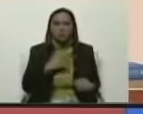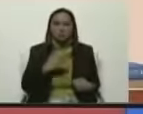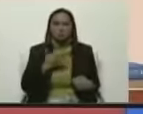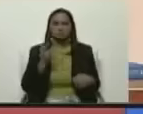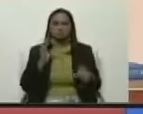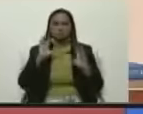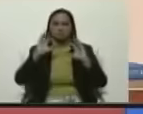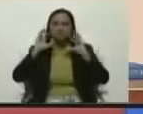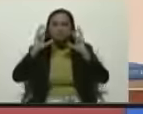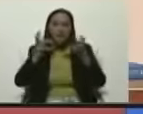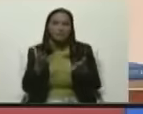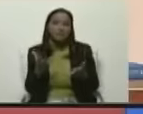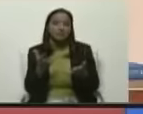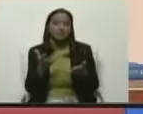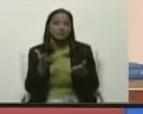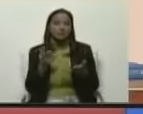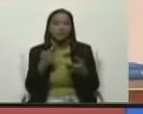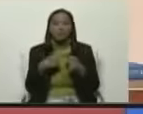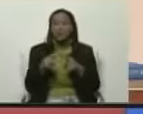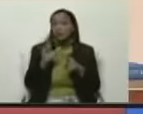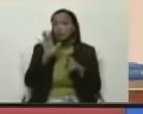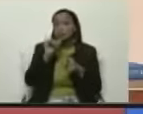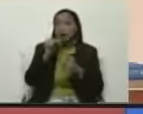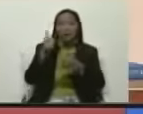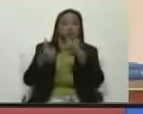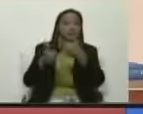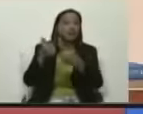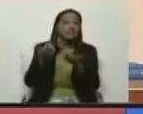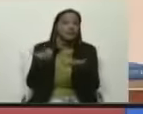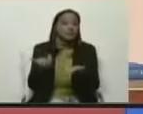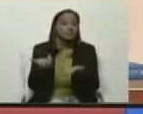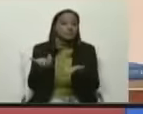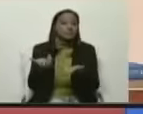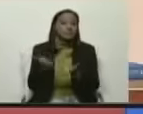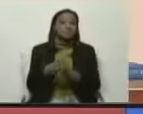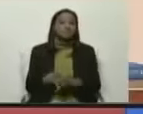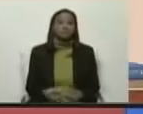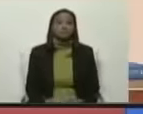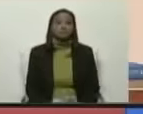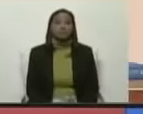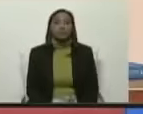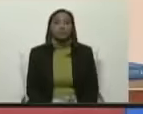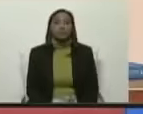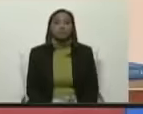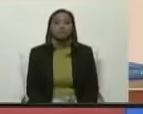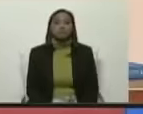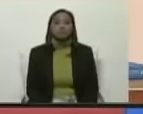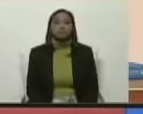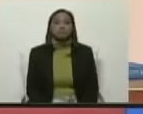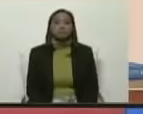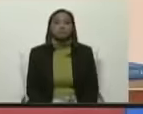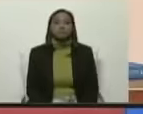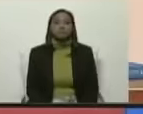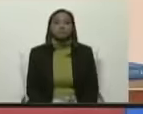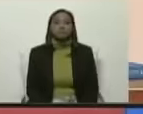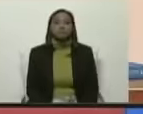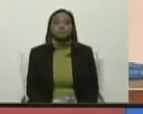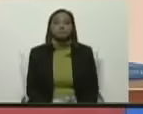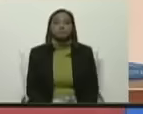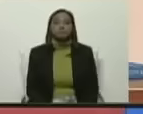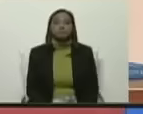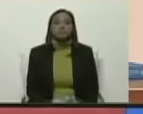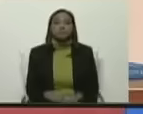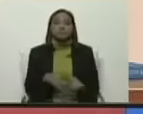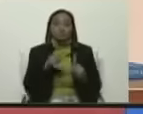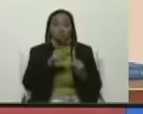pero ahí no hay opción. Ahí no hay opción. Una persona que haga lo que